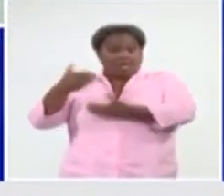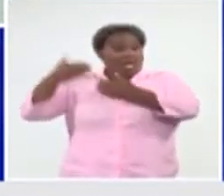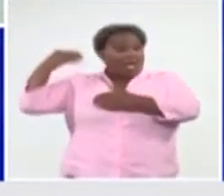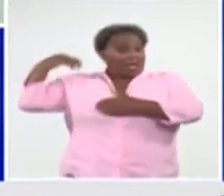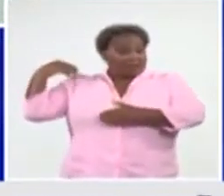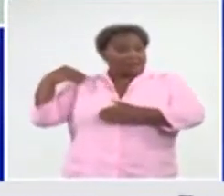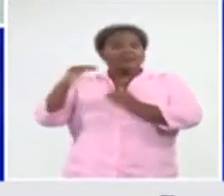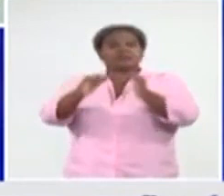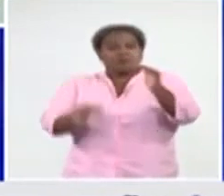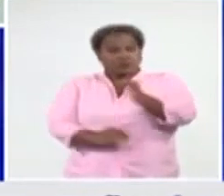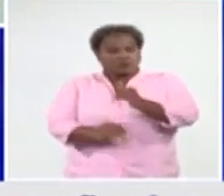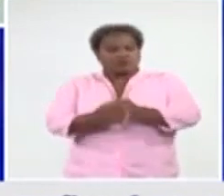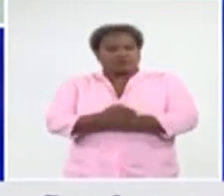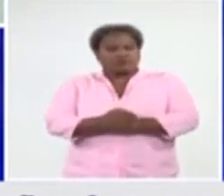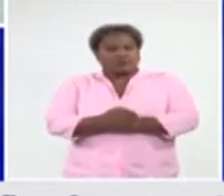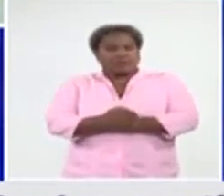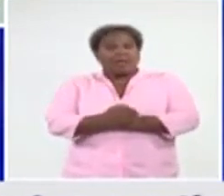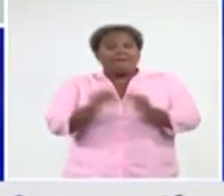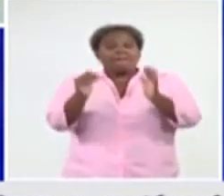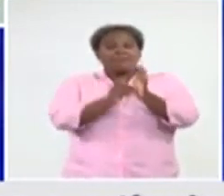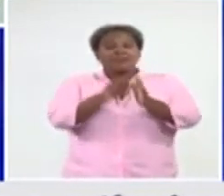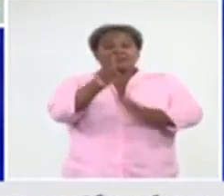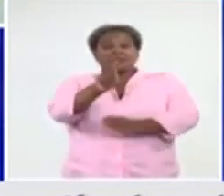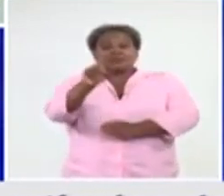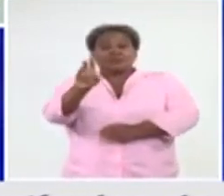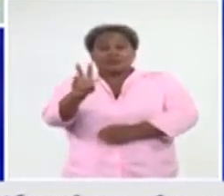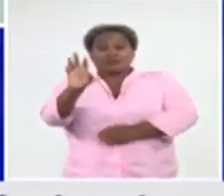los 1.138 diagnosticados,